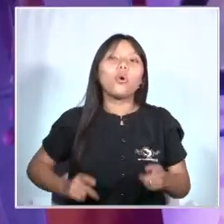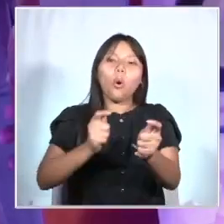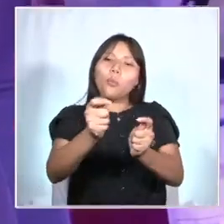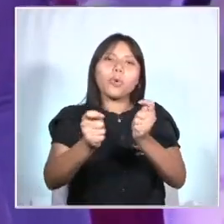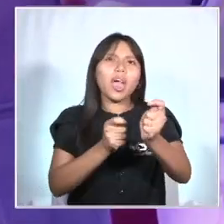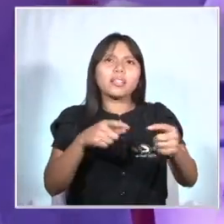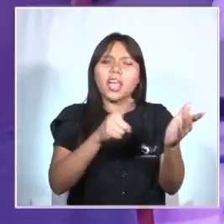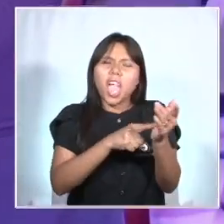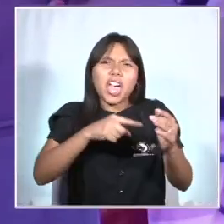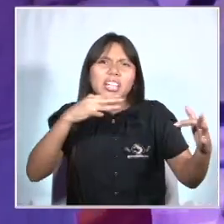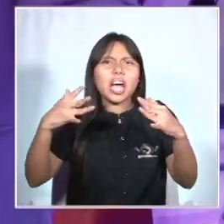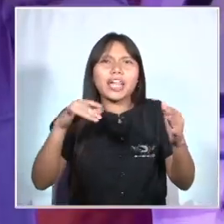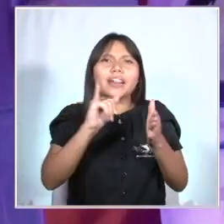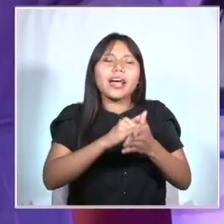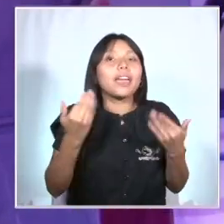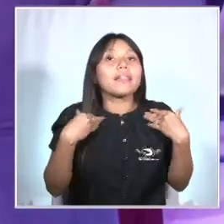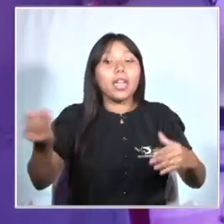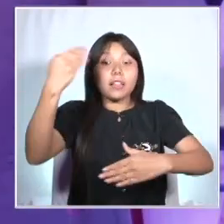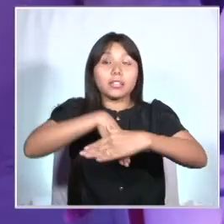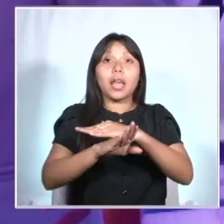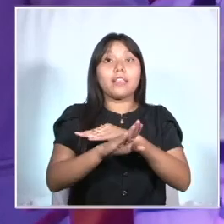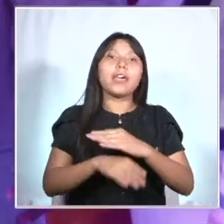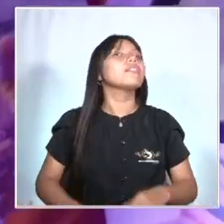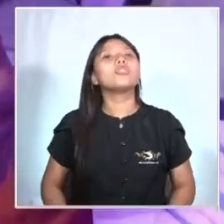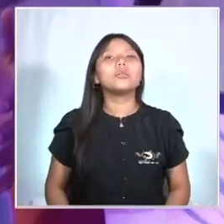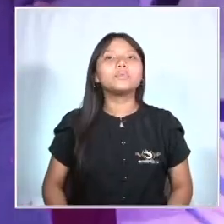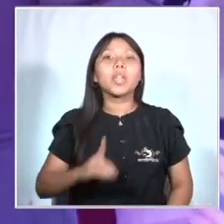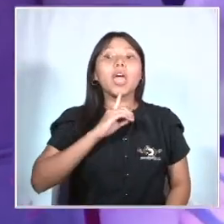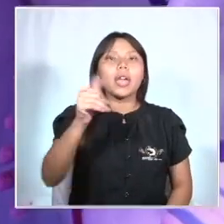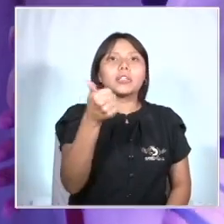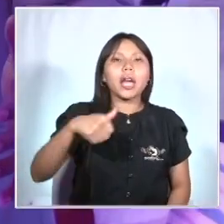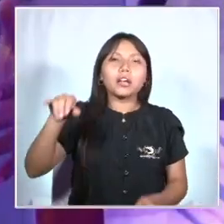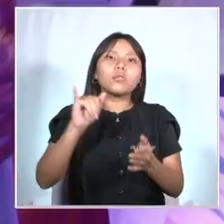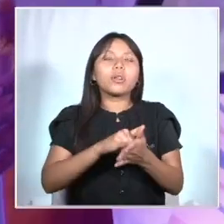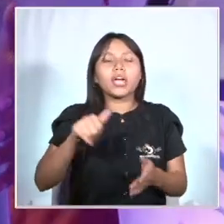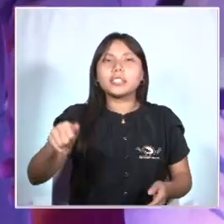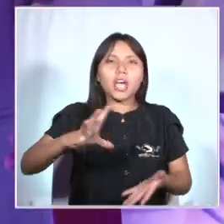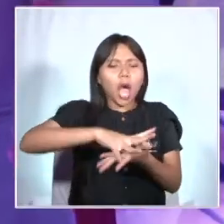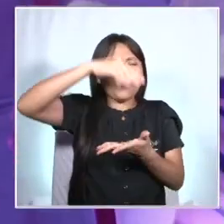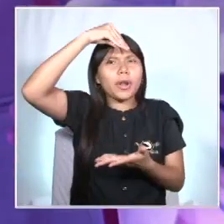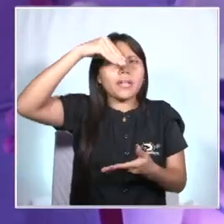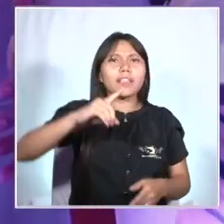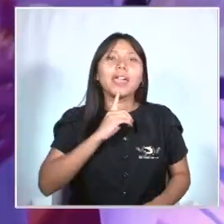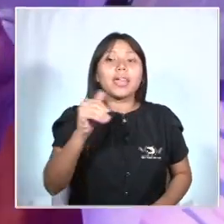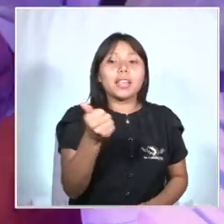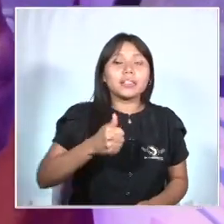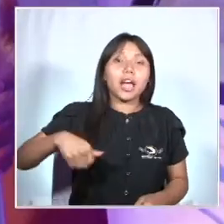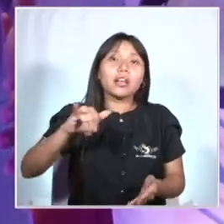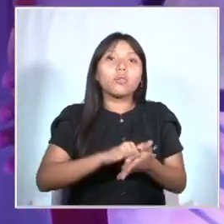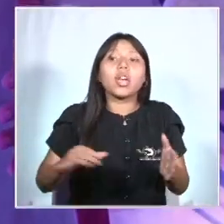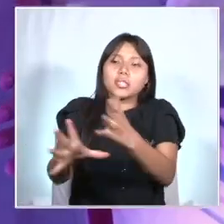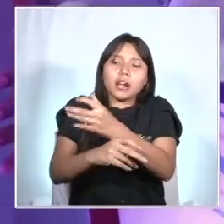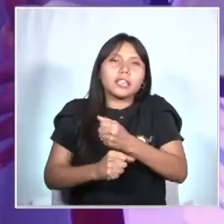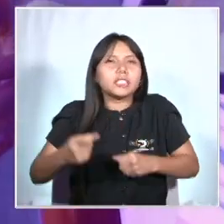Esa guerra que portas adentro no es algo que se aprende, es algo que se recibe por